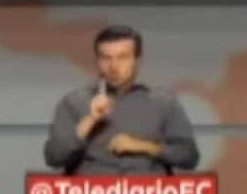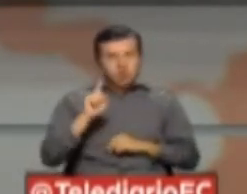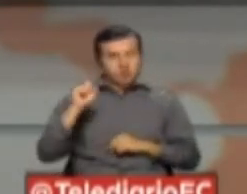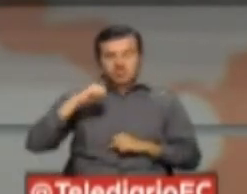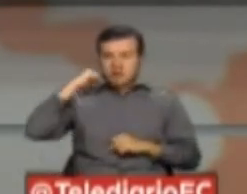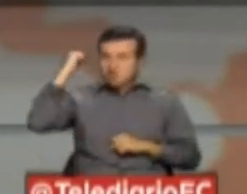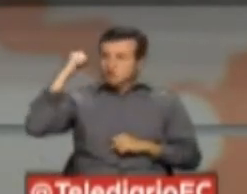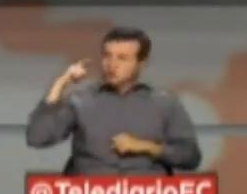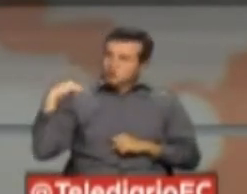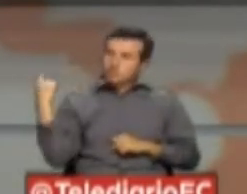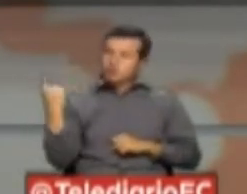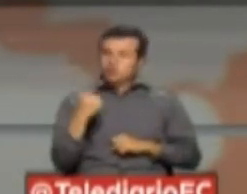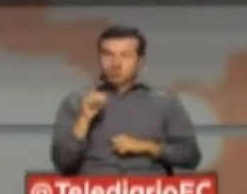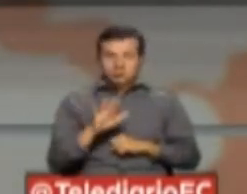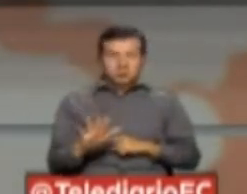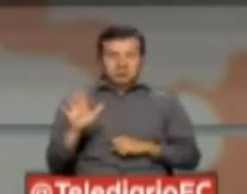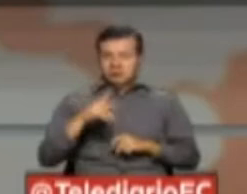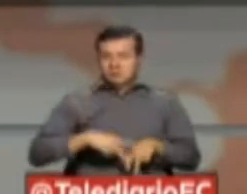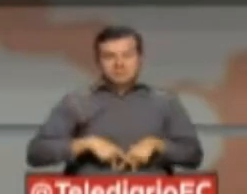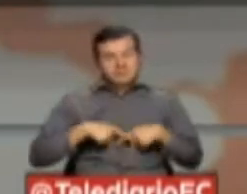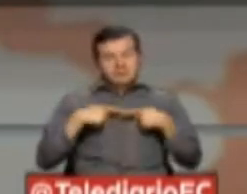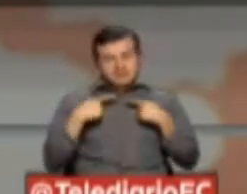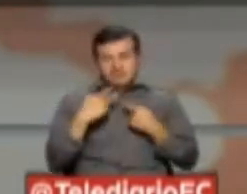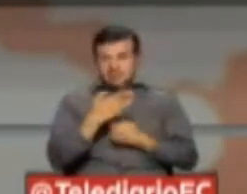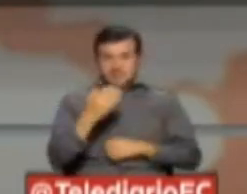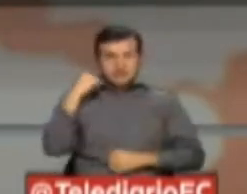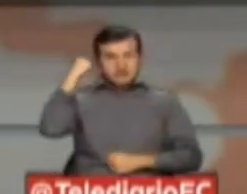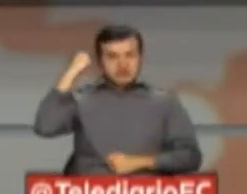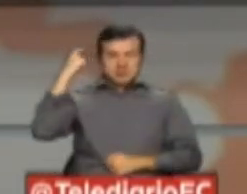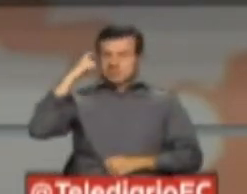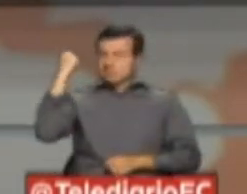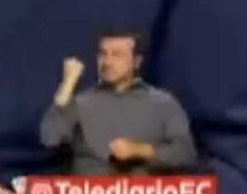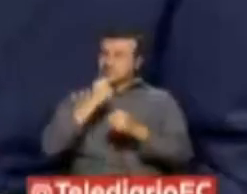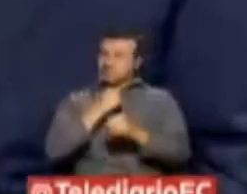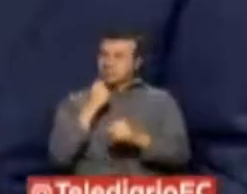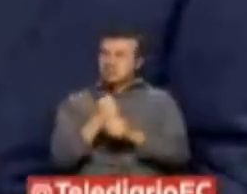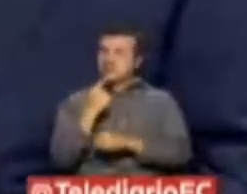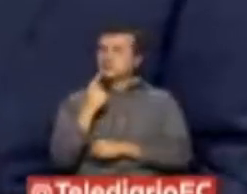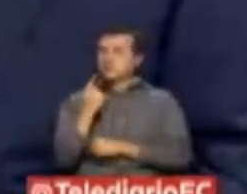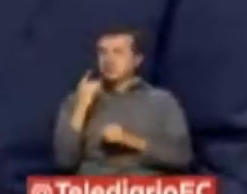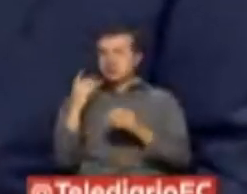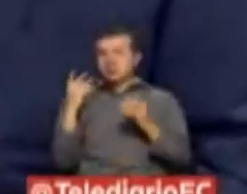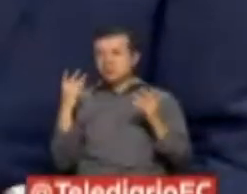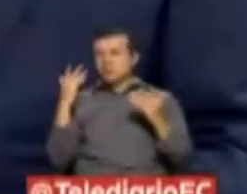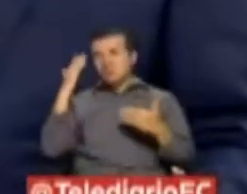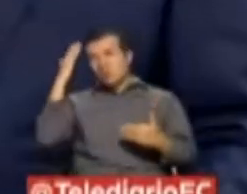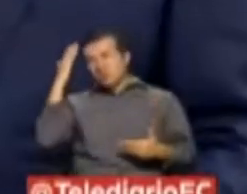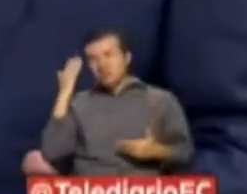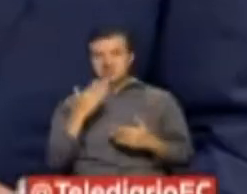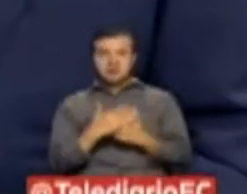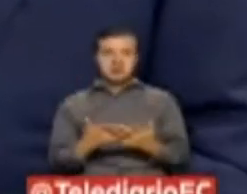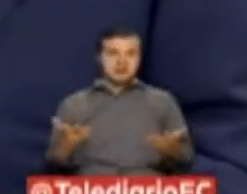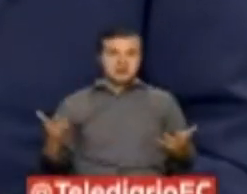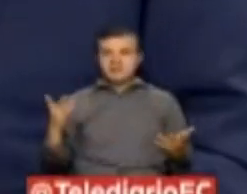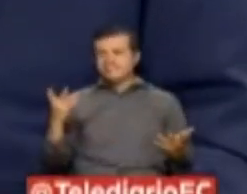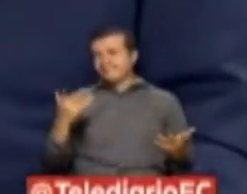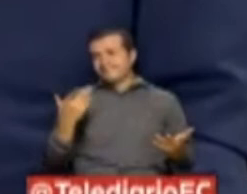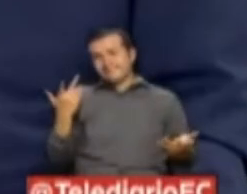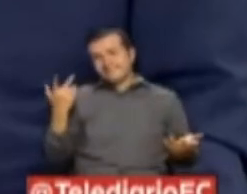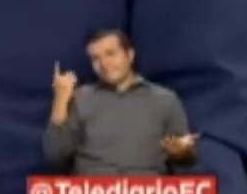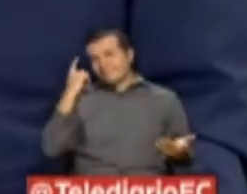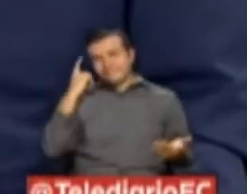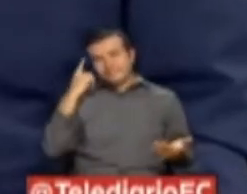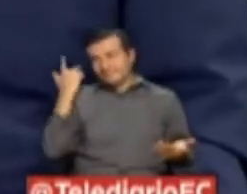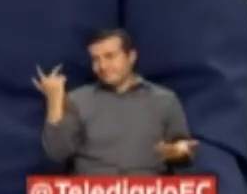pleno que tenemos todos los ciudadanos es la vida y sobre ese derecho hay que trabajar pero cuando usted habla de cálculos políticos es inevitable que